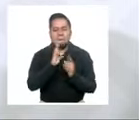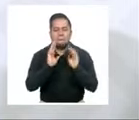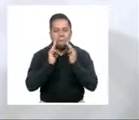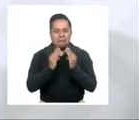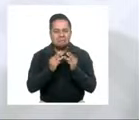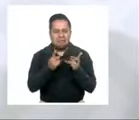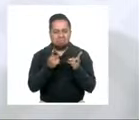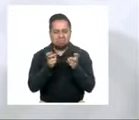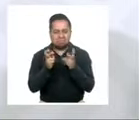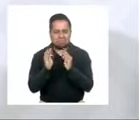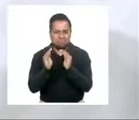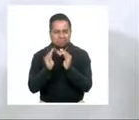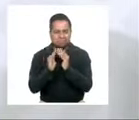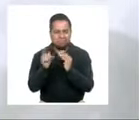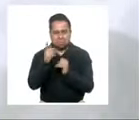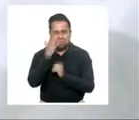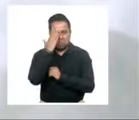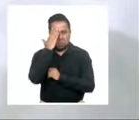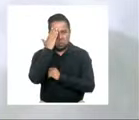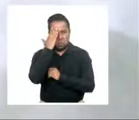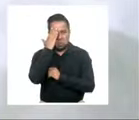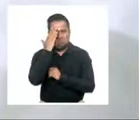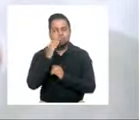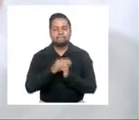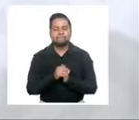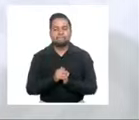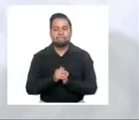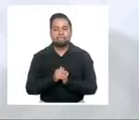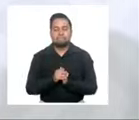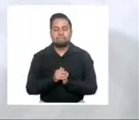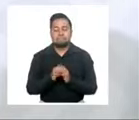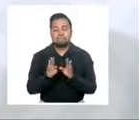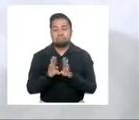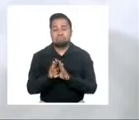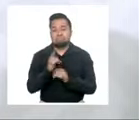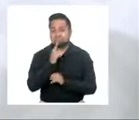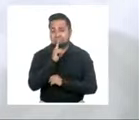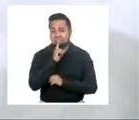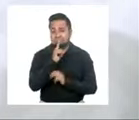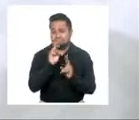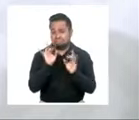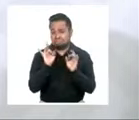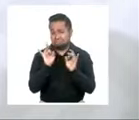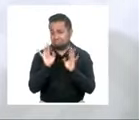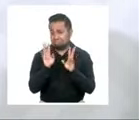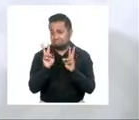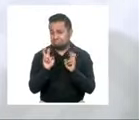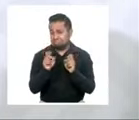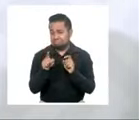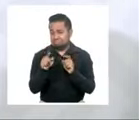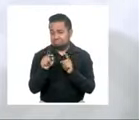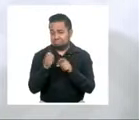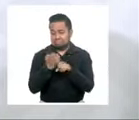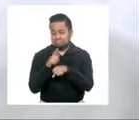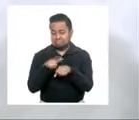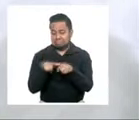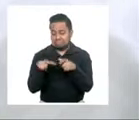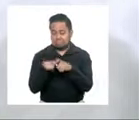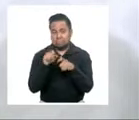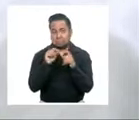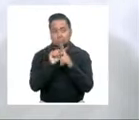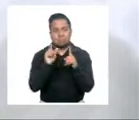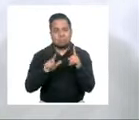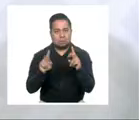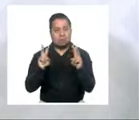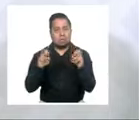que ustedes lo conocieron no solamente como un tema local, fue un tema nacional, fue un